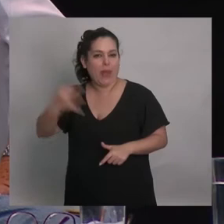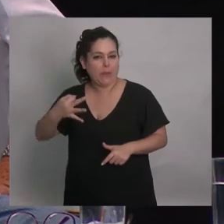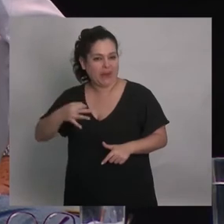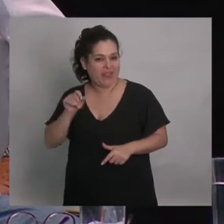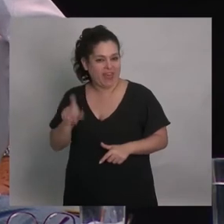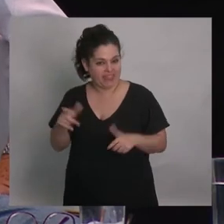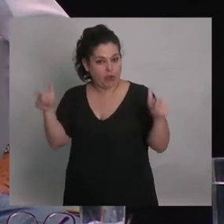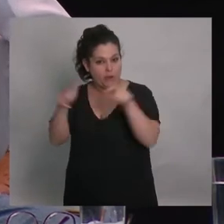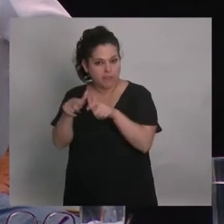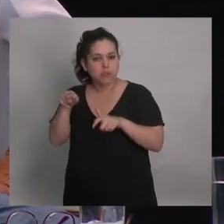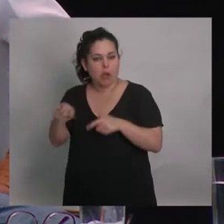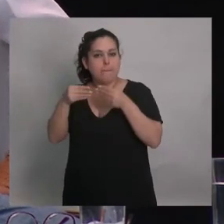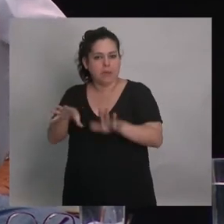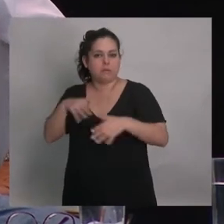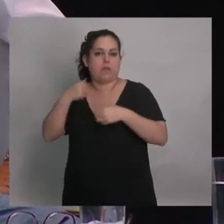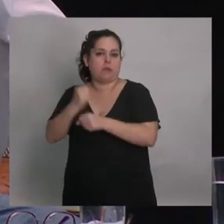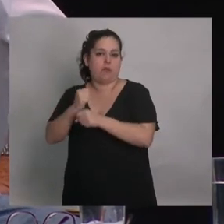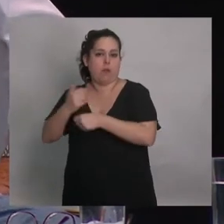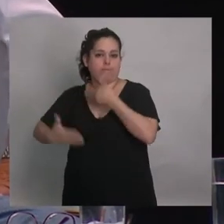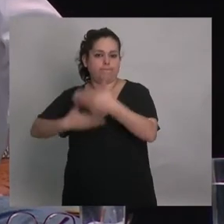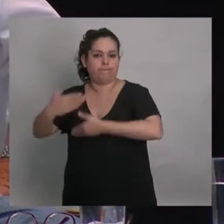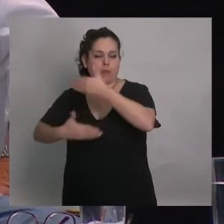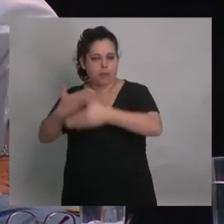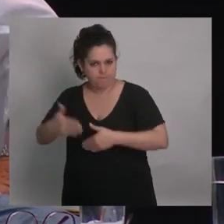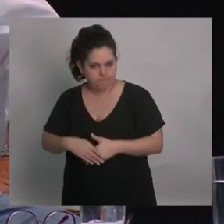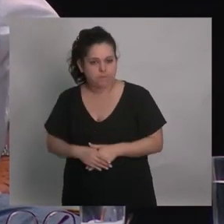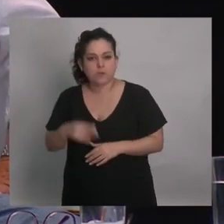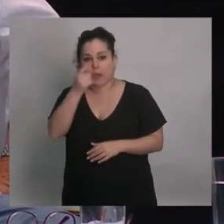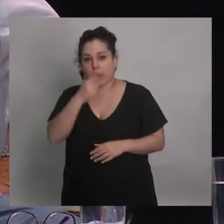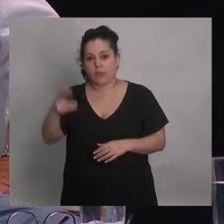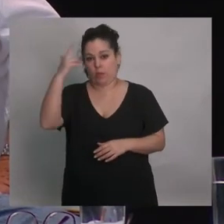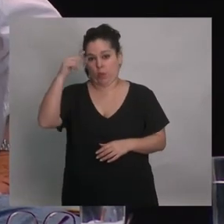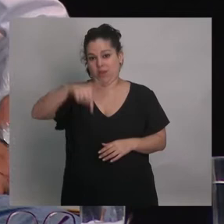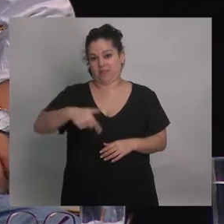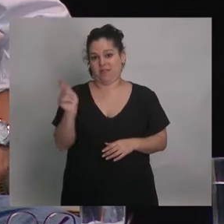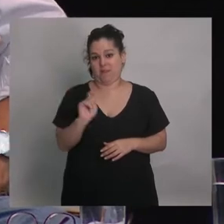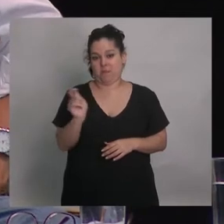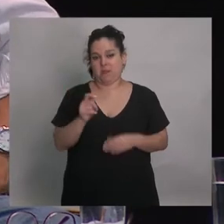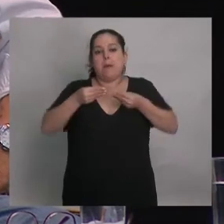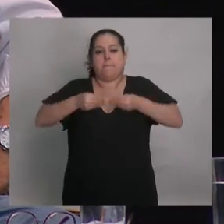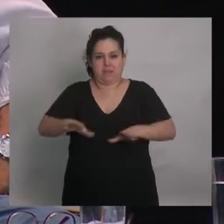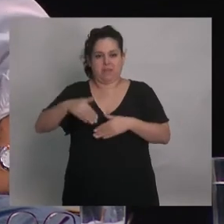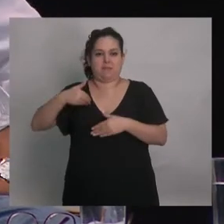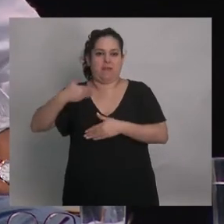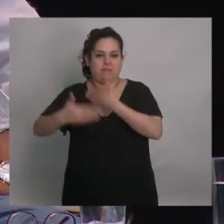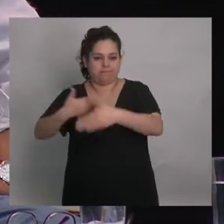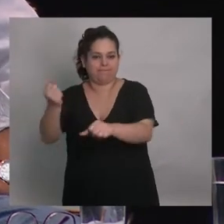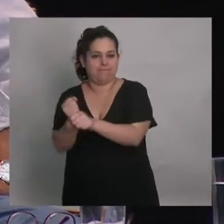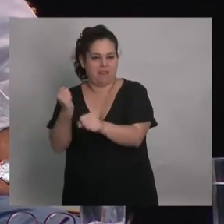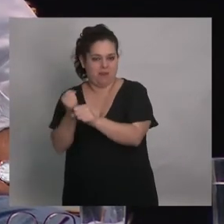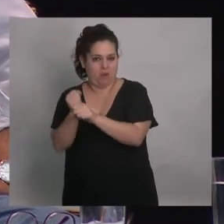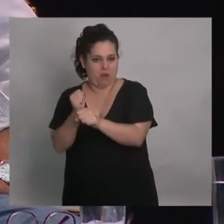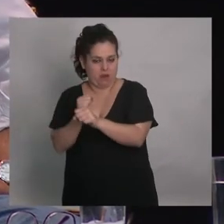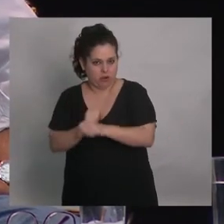parte está comenzando a trabajar el 29 de este mes comienzan sus trabajos en forma